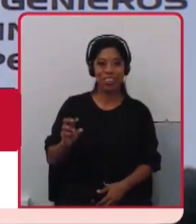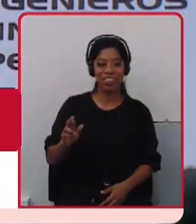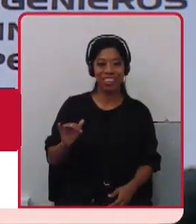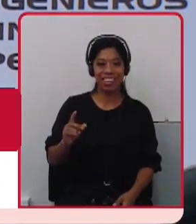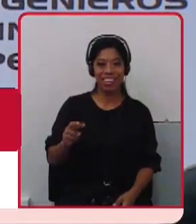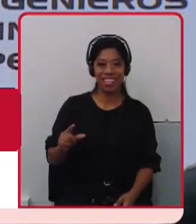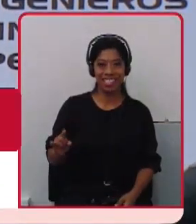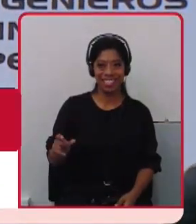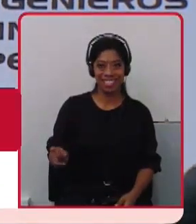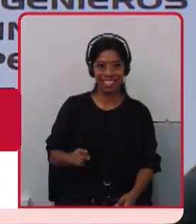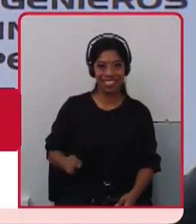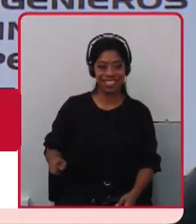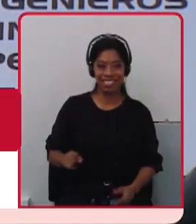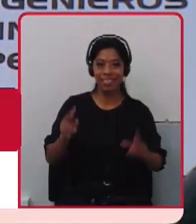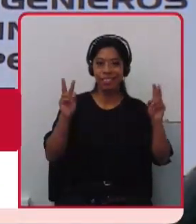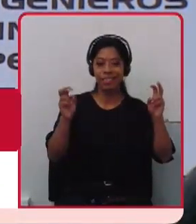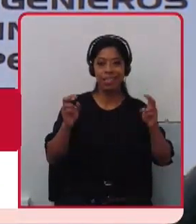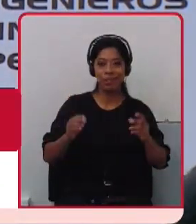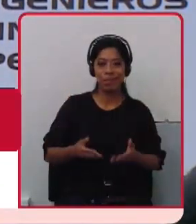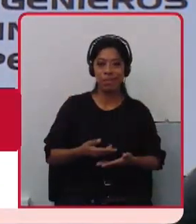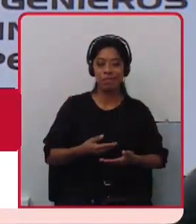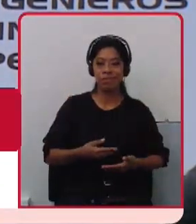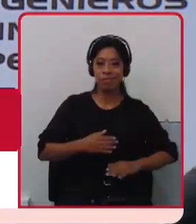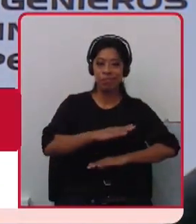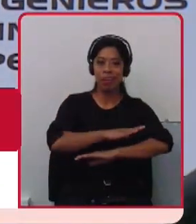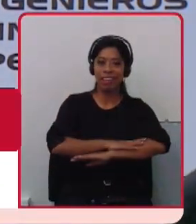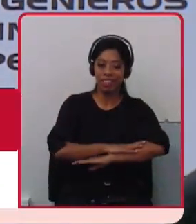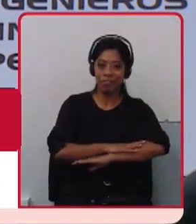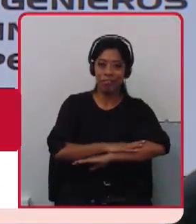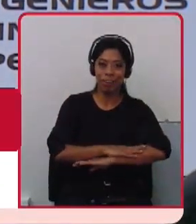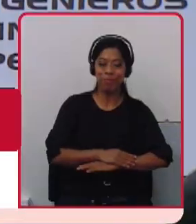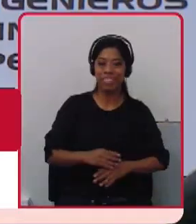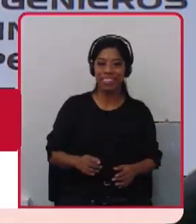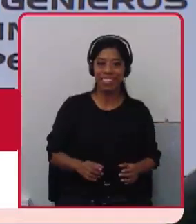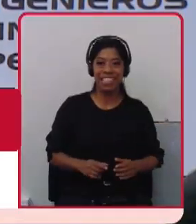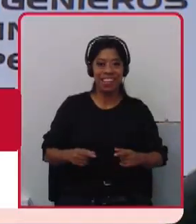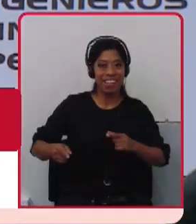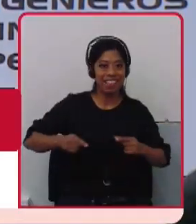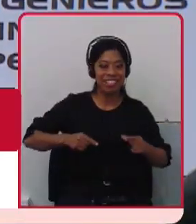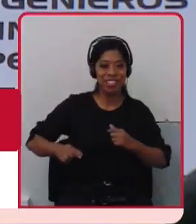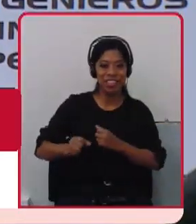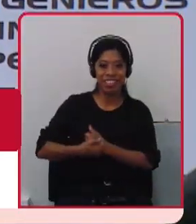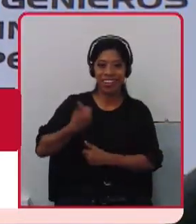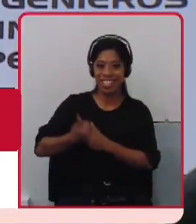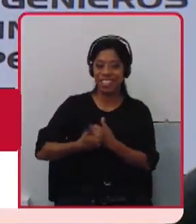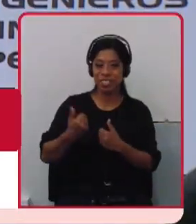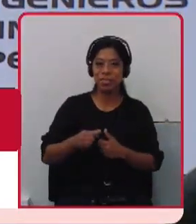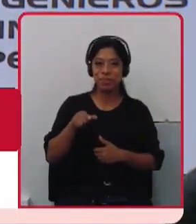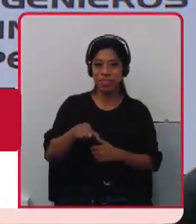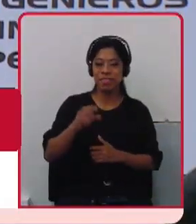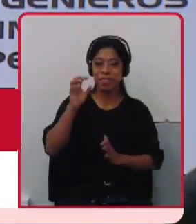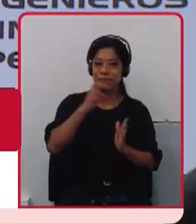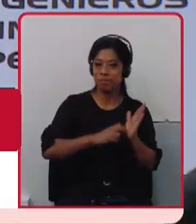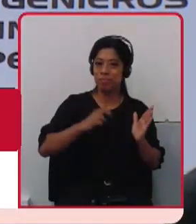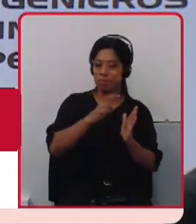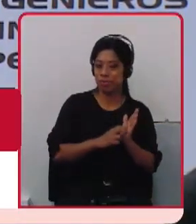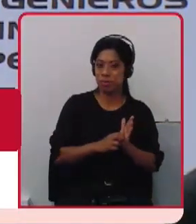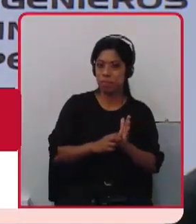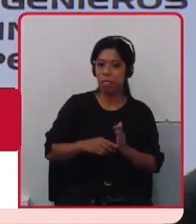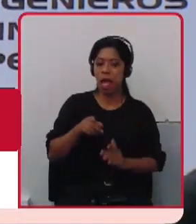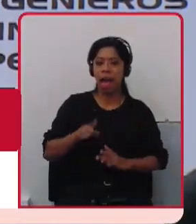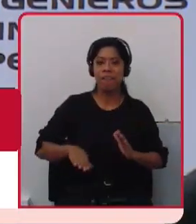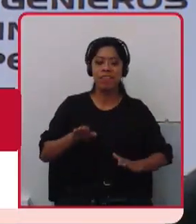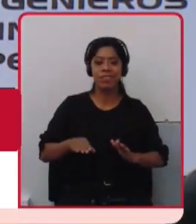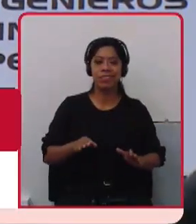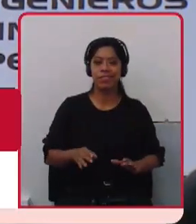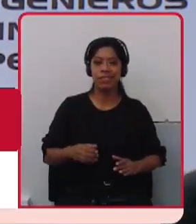un tema acerca de una plataforma de gestión de riesgos críticos en parada de planta. Y ahí mencionar algo bien interesante. Los procesos de parada de planta son